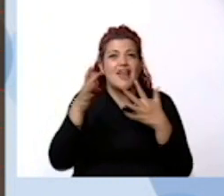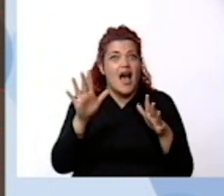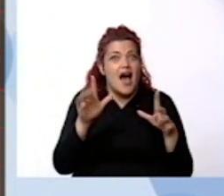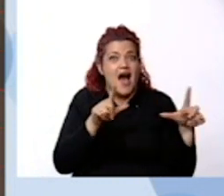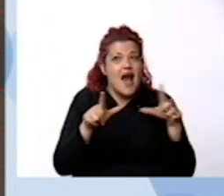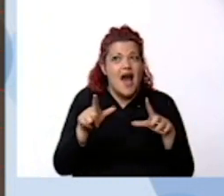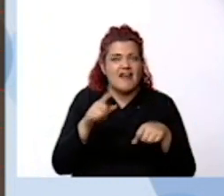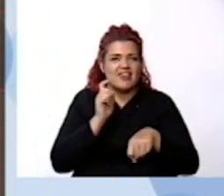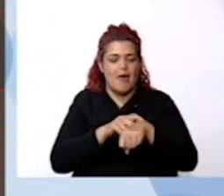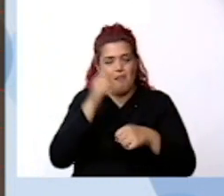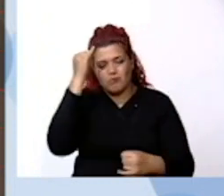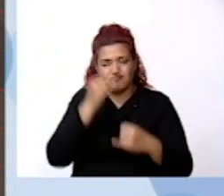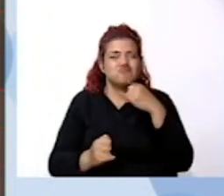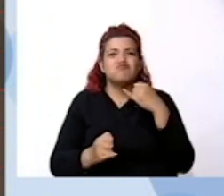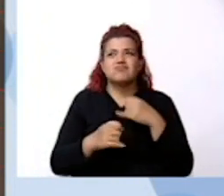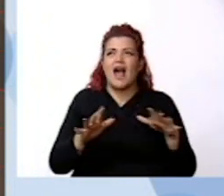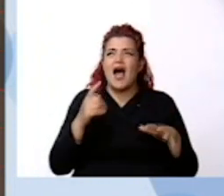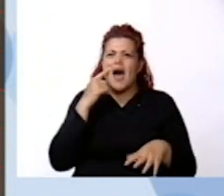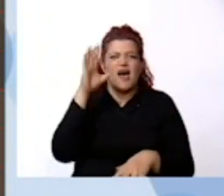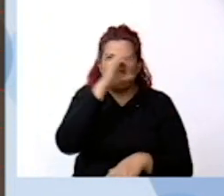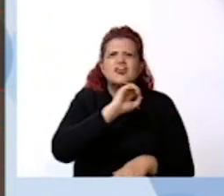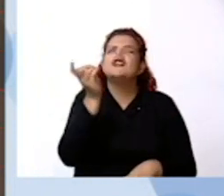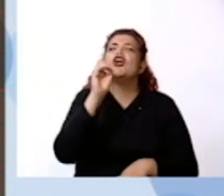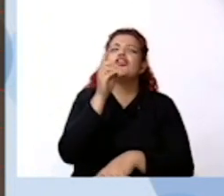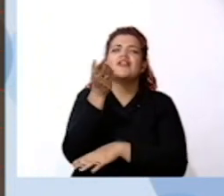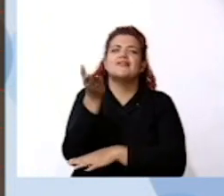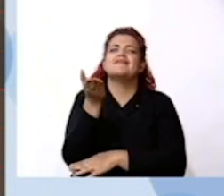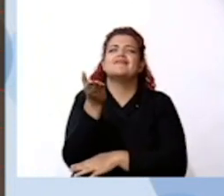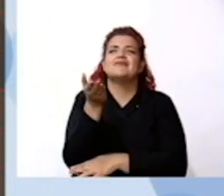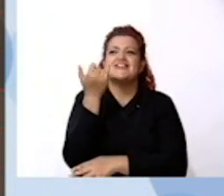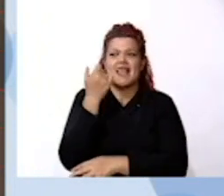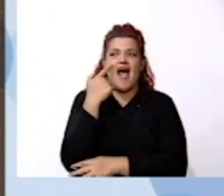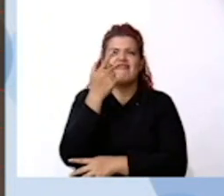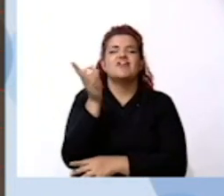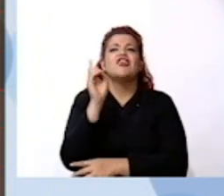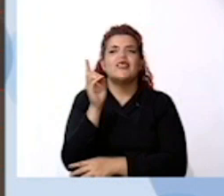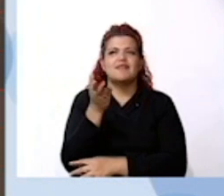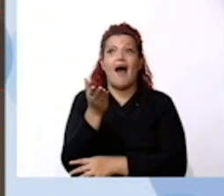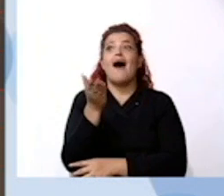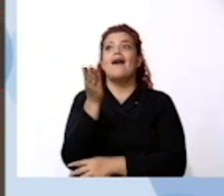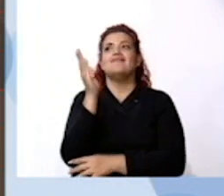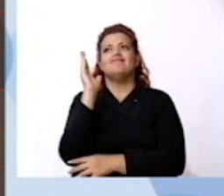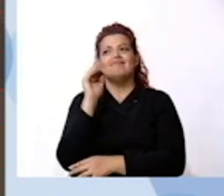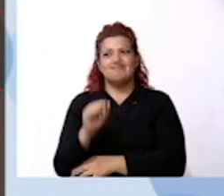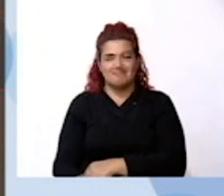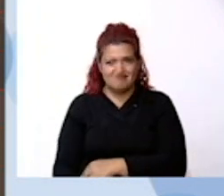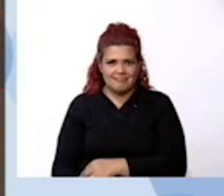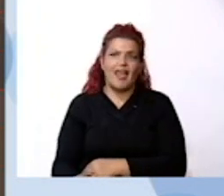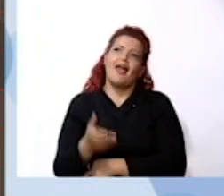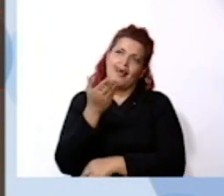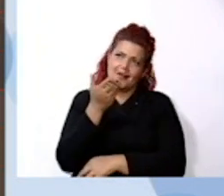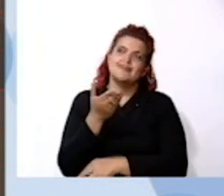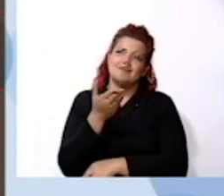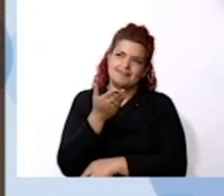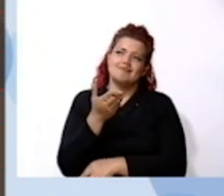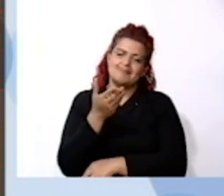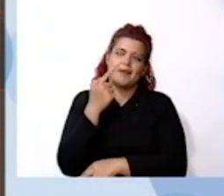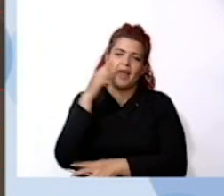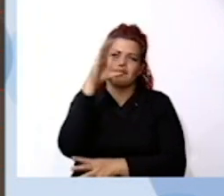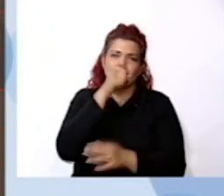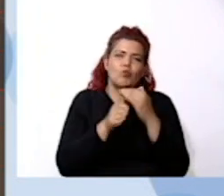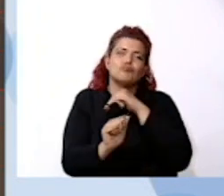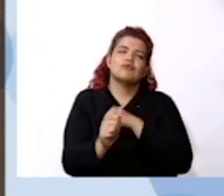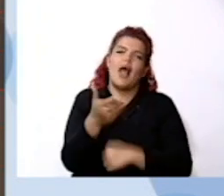tiempo. ¿Las vemos dónde estaban? Vamos a ver dónde estaban. Ahí estaban las bandidas